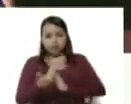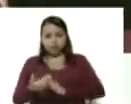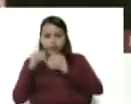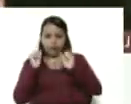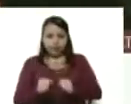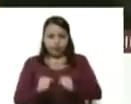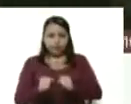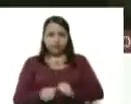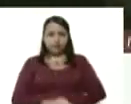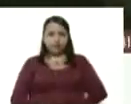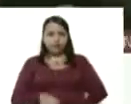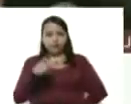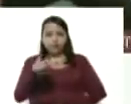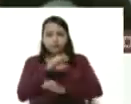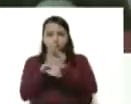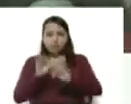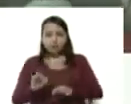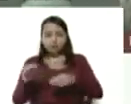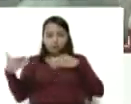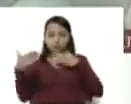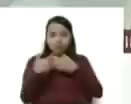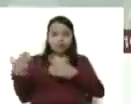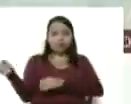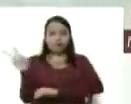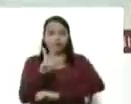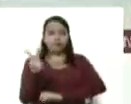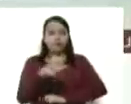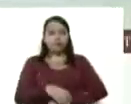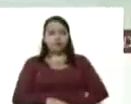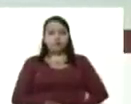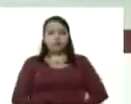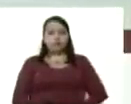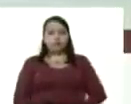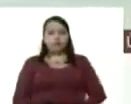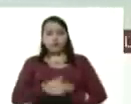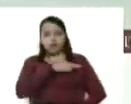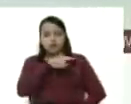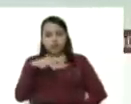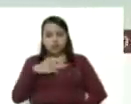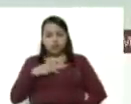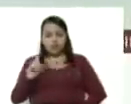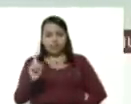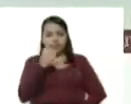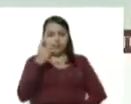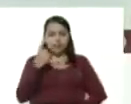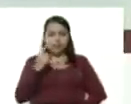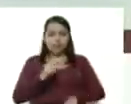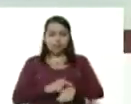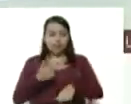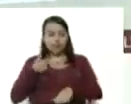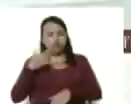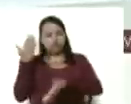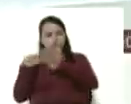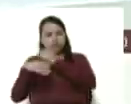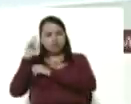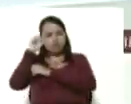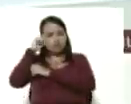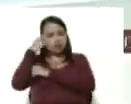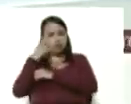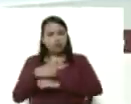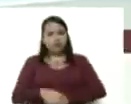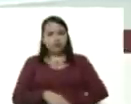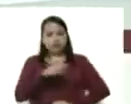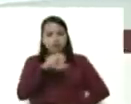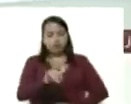con ese mandato, agredir a Venezuela. A nosotros los primeros momentos, yo recuerdo, en ese año